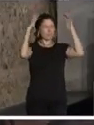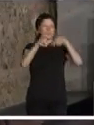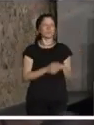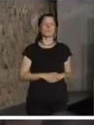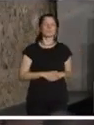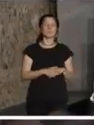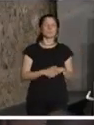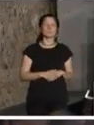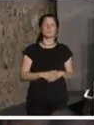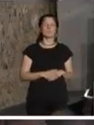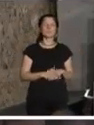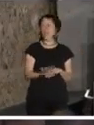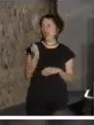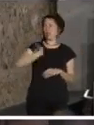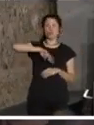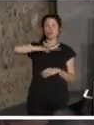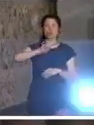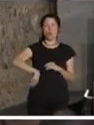nunca antes